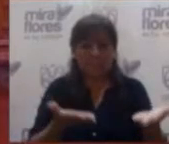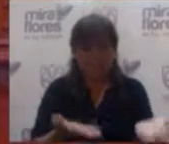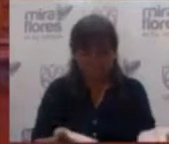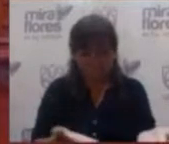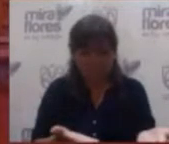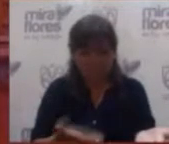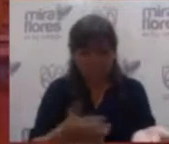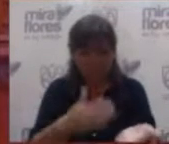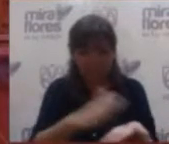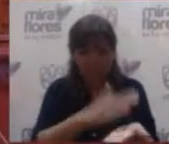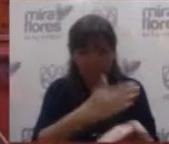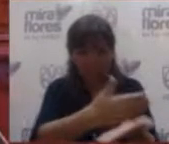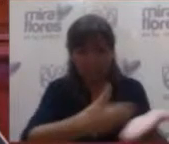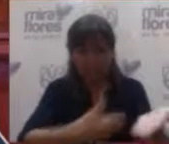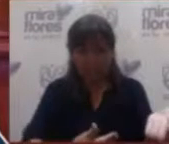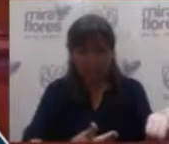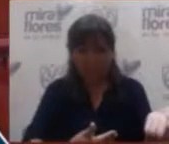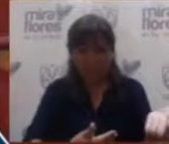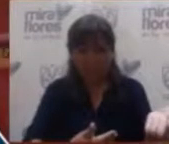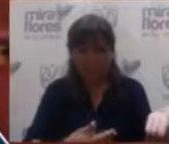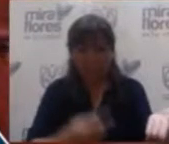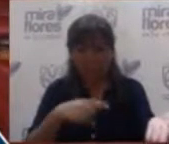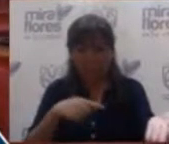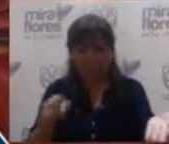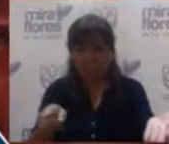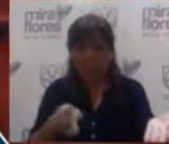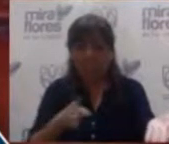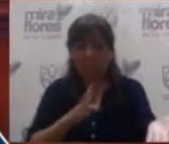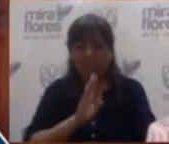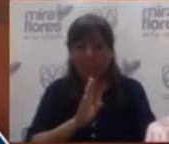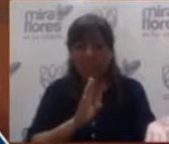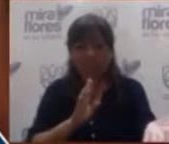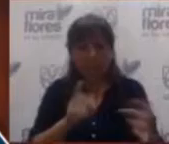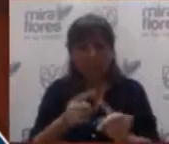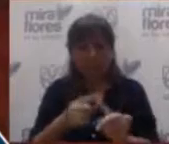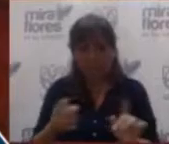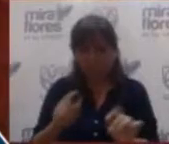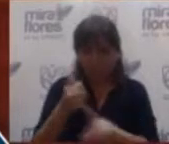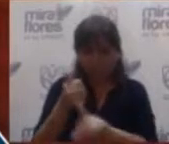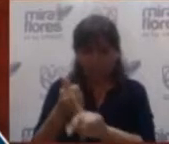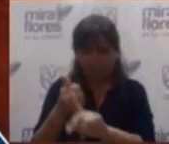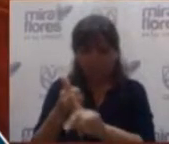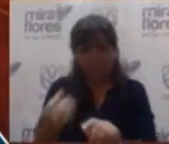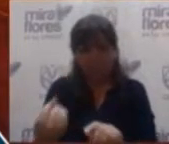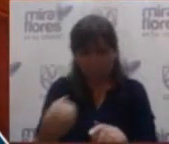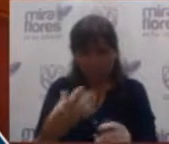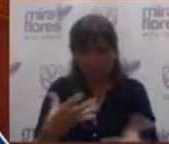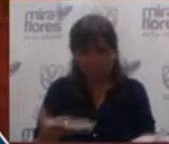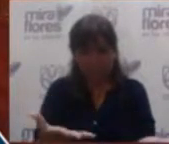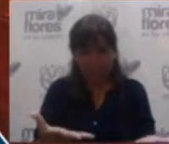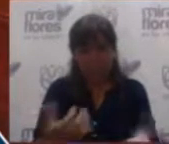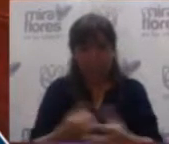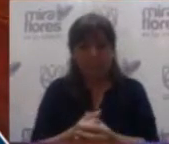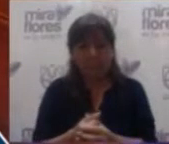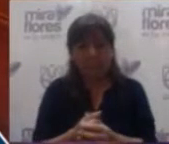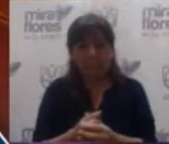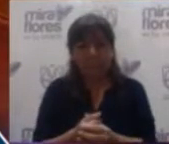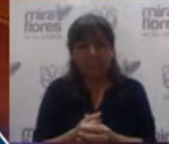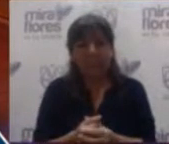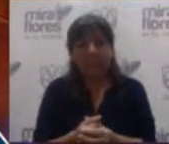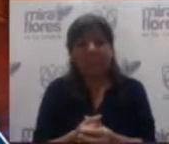cantinflesca. No, no es eso. Cápteme. Usted lo acaba de decir. ¿No? Cápteme el